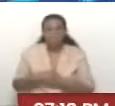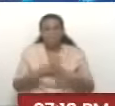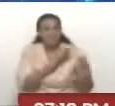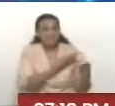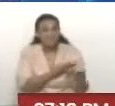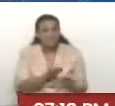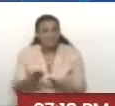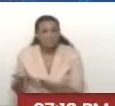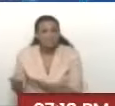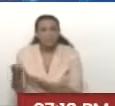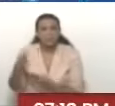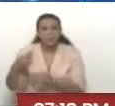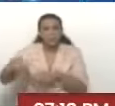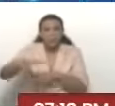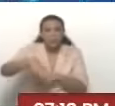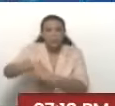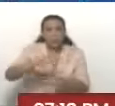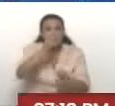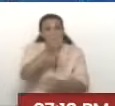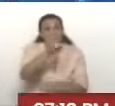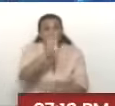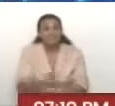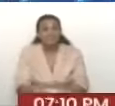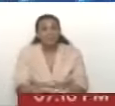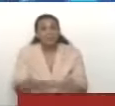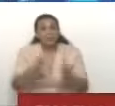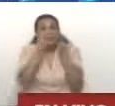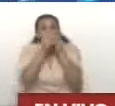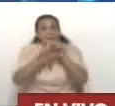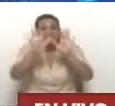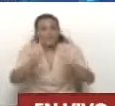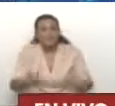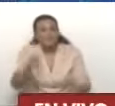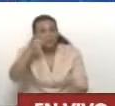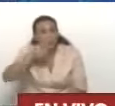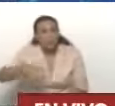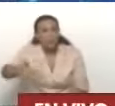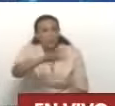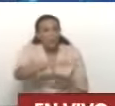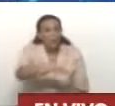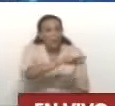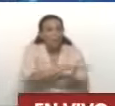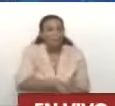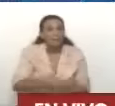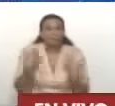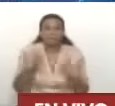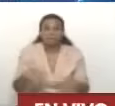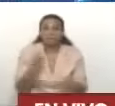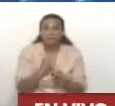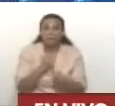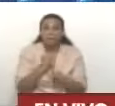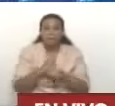Recibiendo las bendiciones de los pueblos. Una jornada intensa,